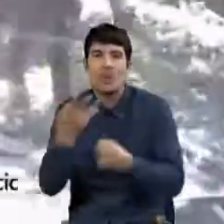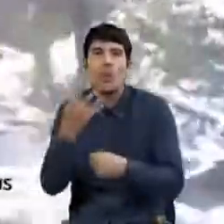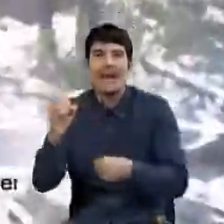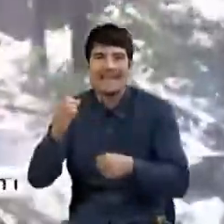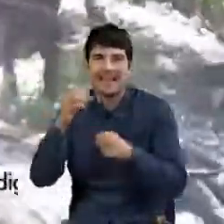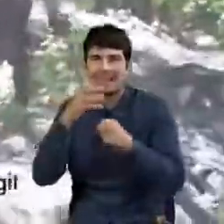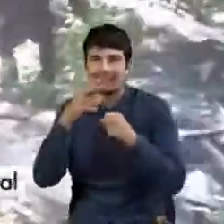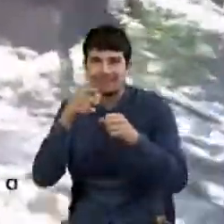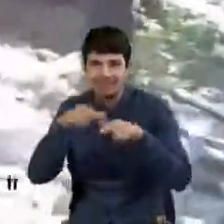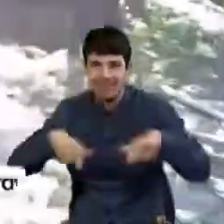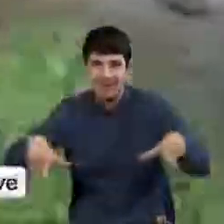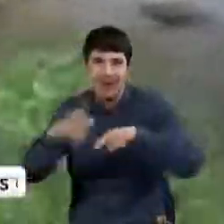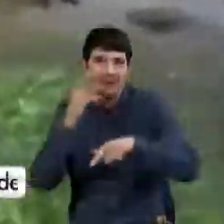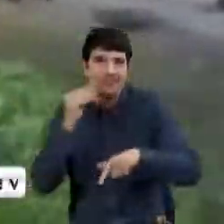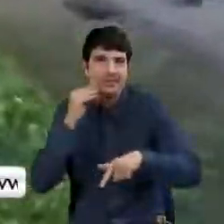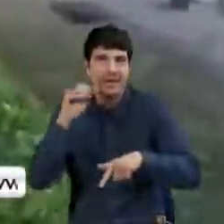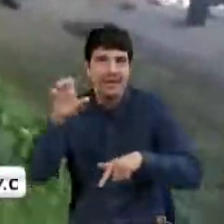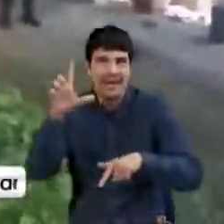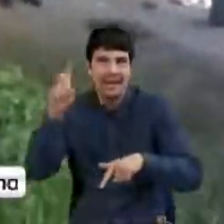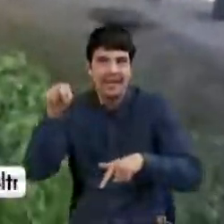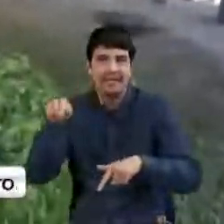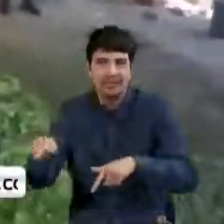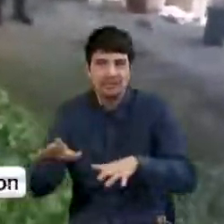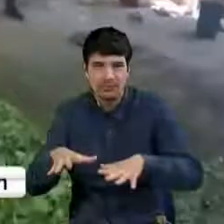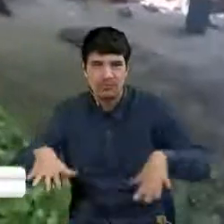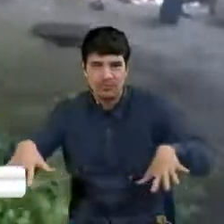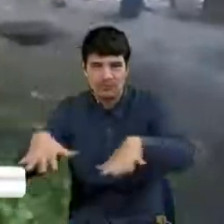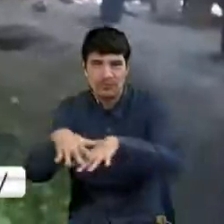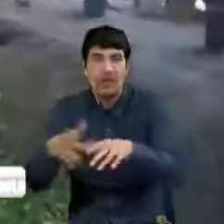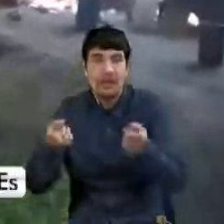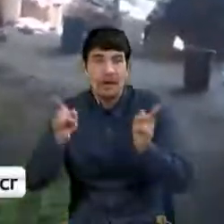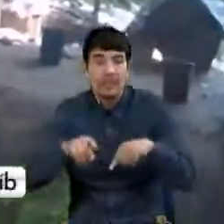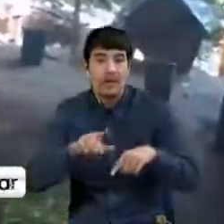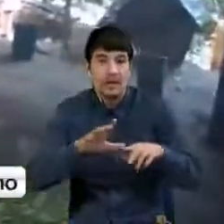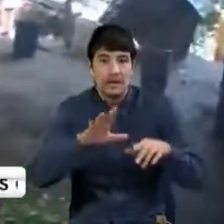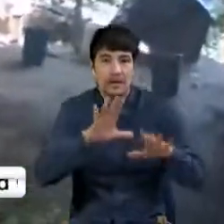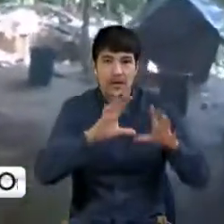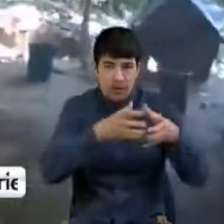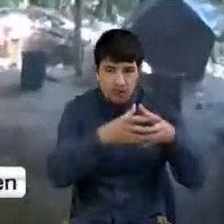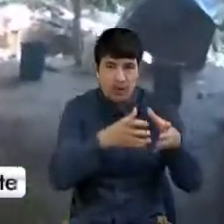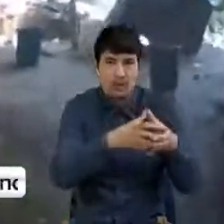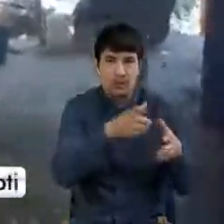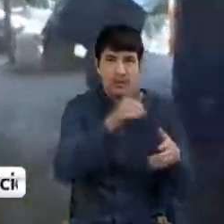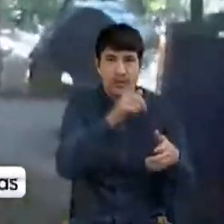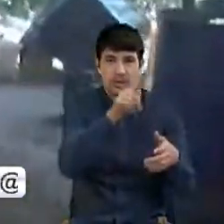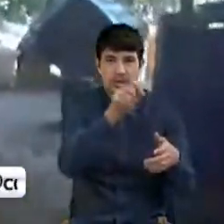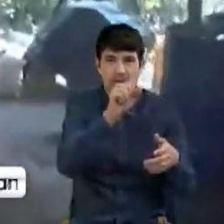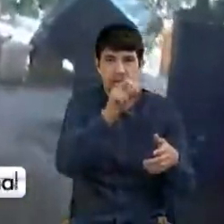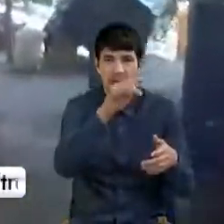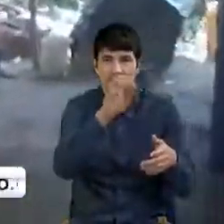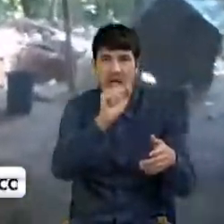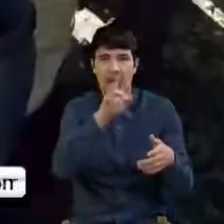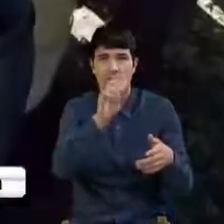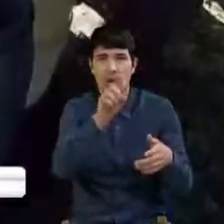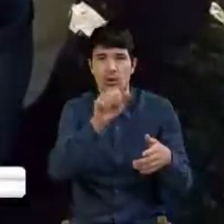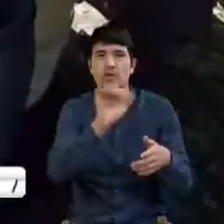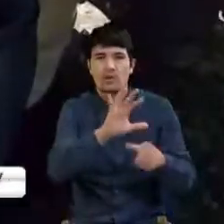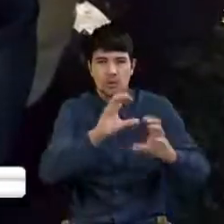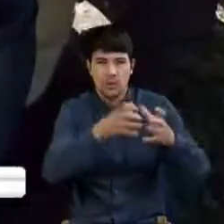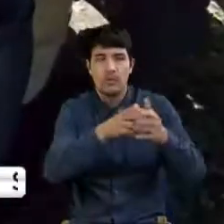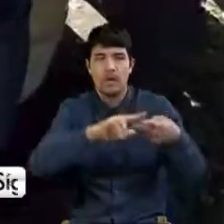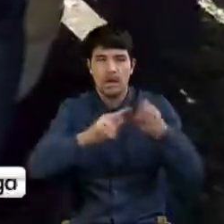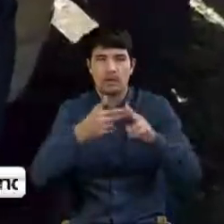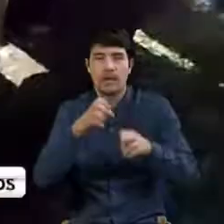pertenecían a los frentes edgar amílkar grimaldo barón diferentes héroes y martínez de santa rosa del l n en las operaciones